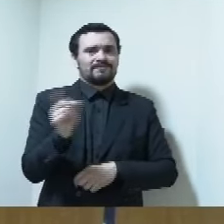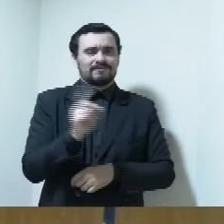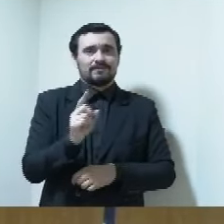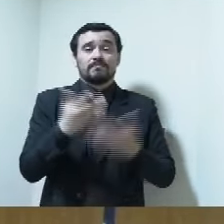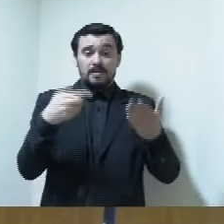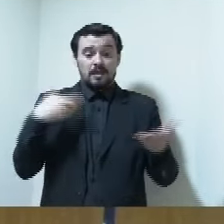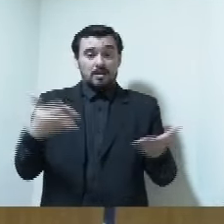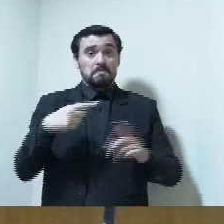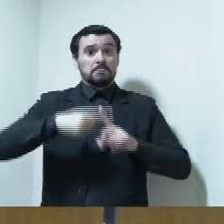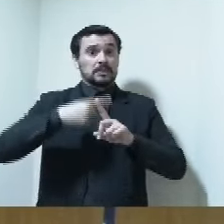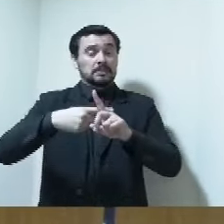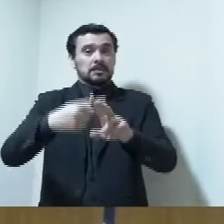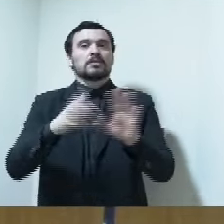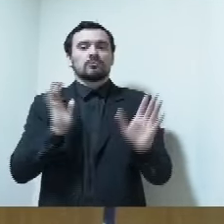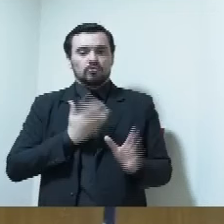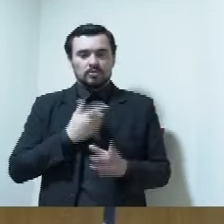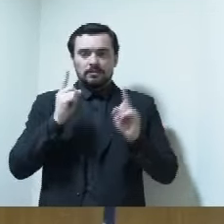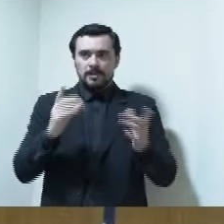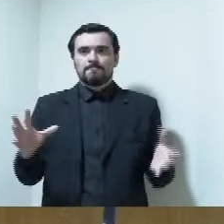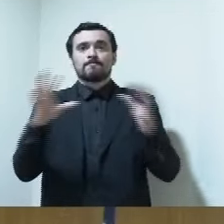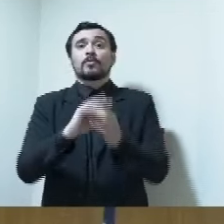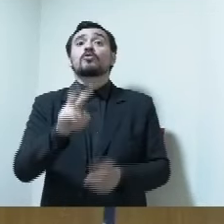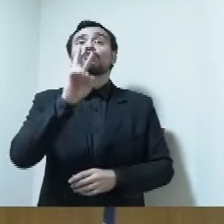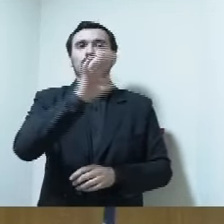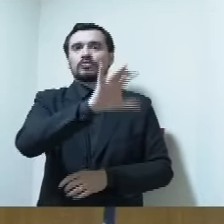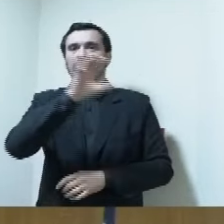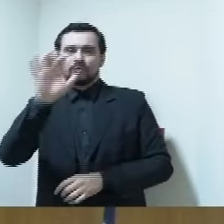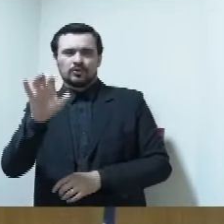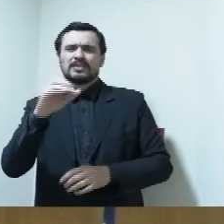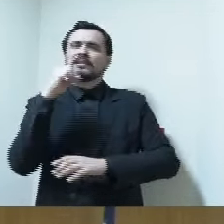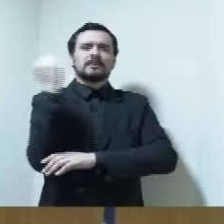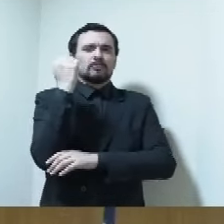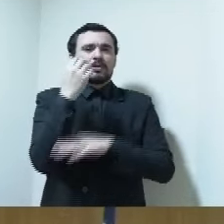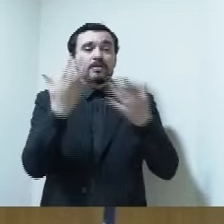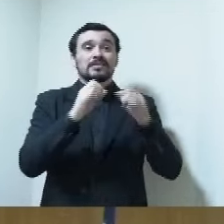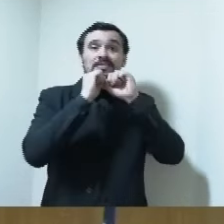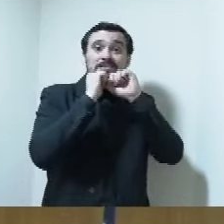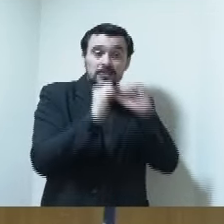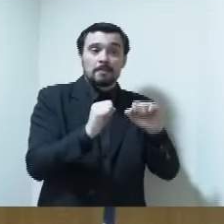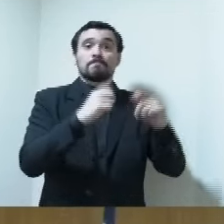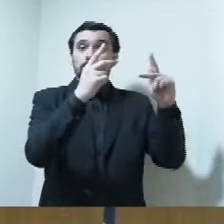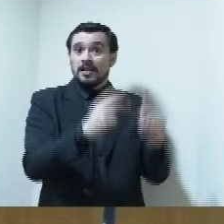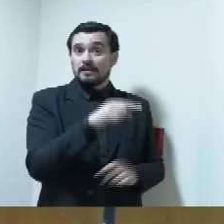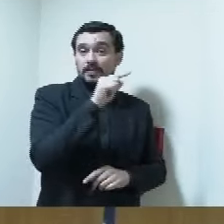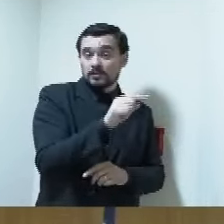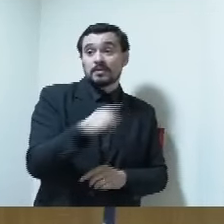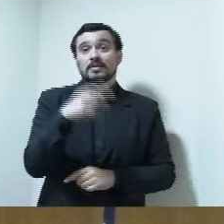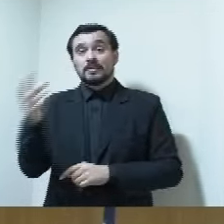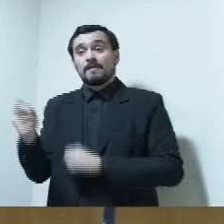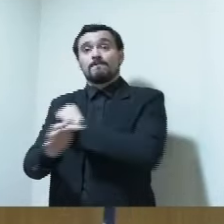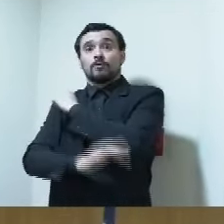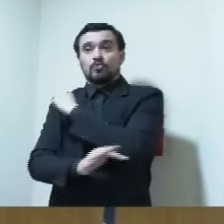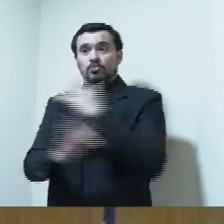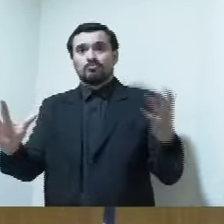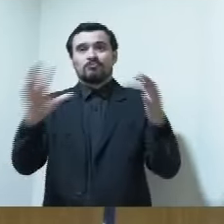el proceso también fusionamos 2 instituciones de vital importancia, la Secretaría de Planificación y la Función Pública,